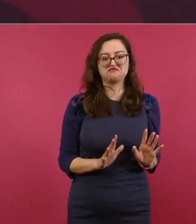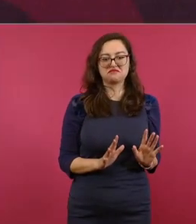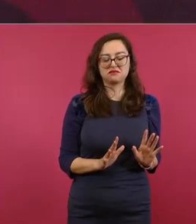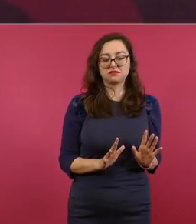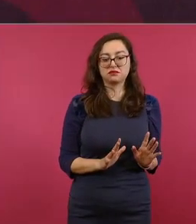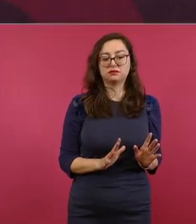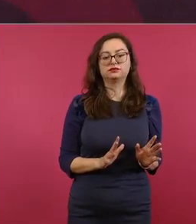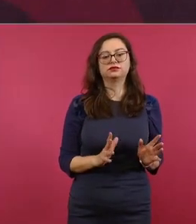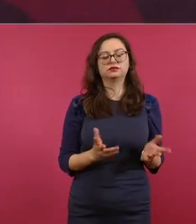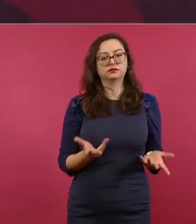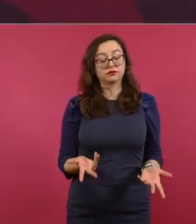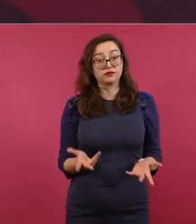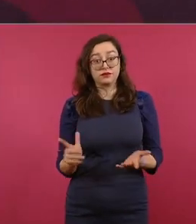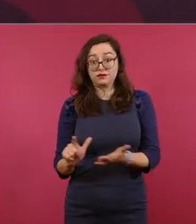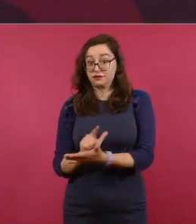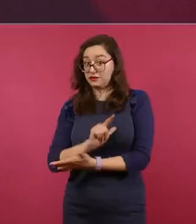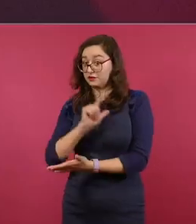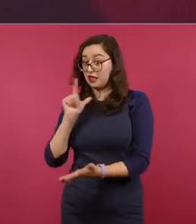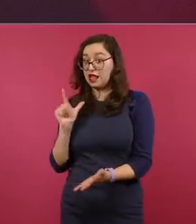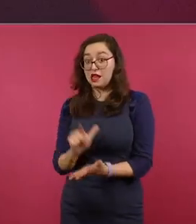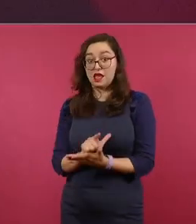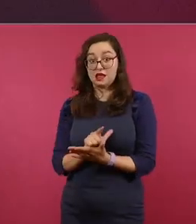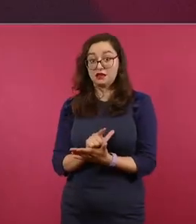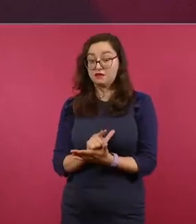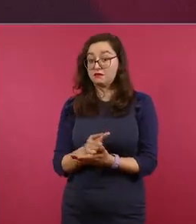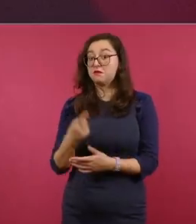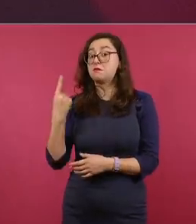Quien dicta según la ley